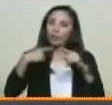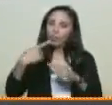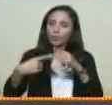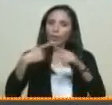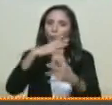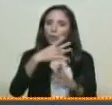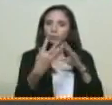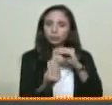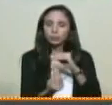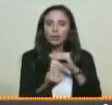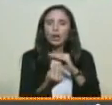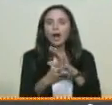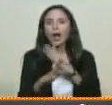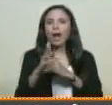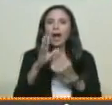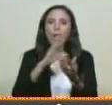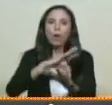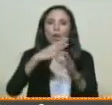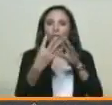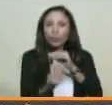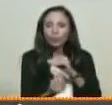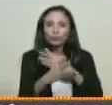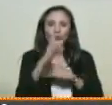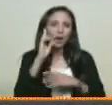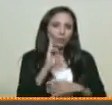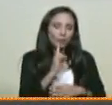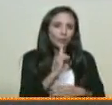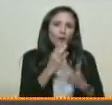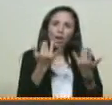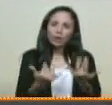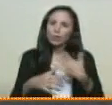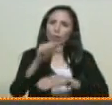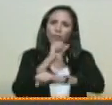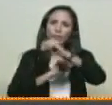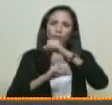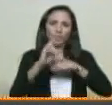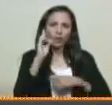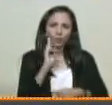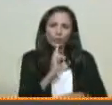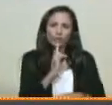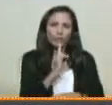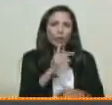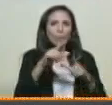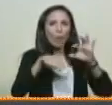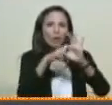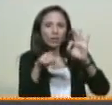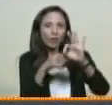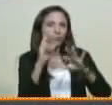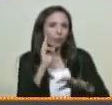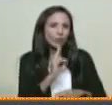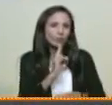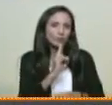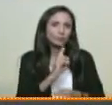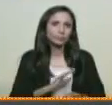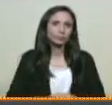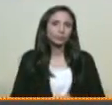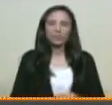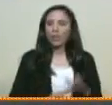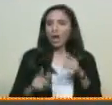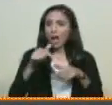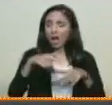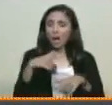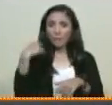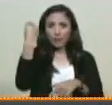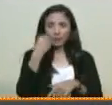el Bolívar soberano. Llamo a la defensa del Bolívar, a todos los venezolanos y venezolanas. Hay quienes plantean dolarizar la